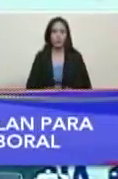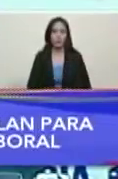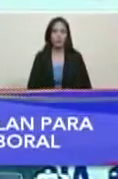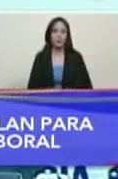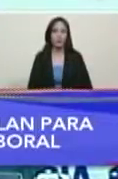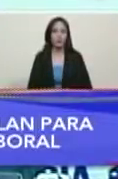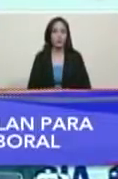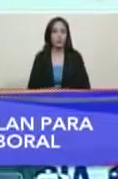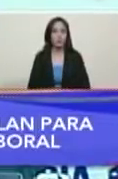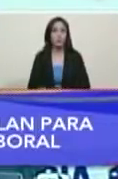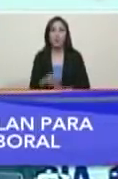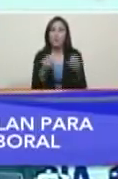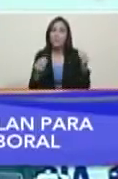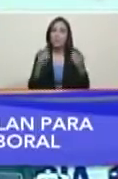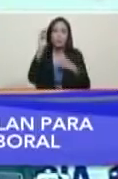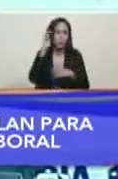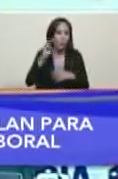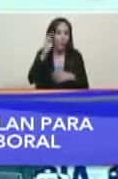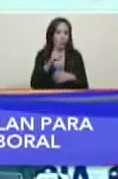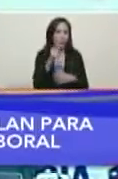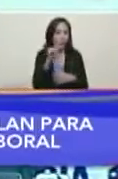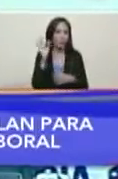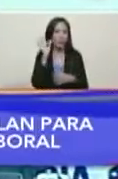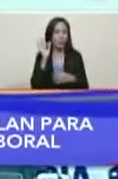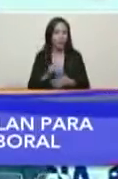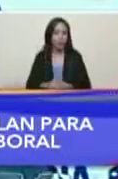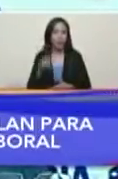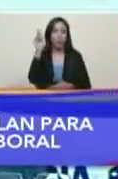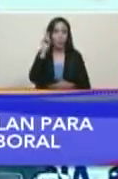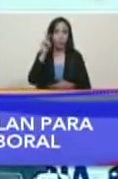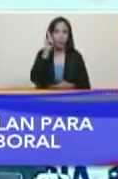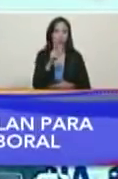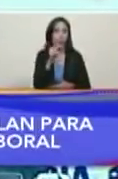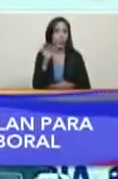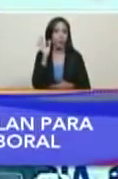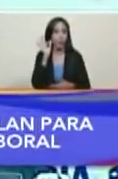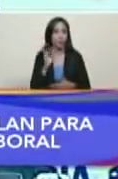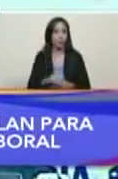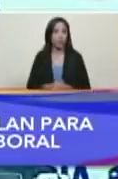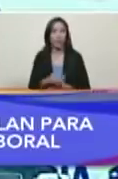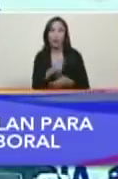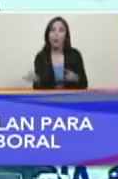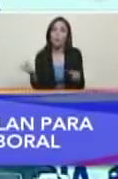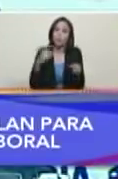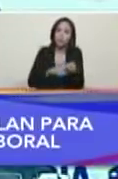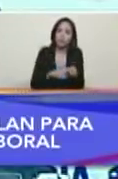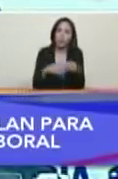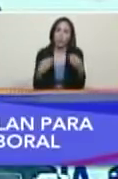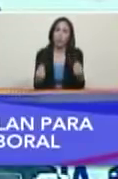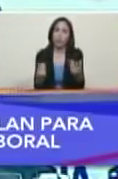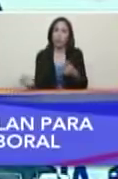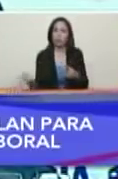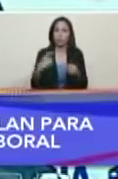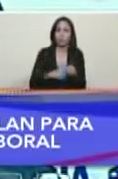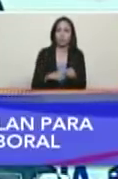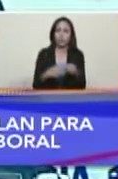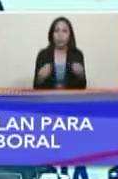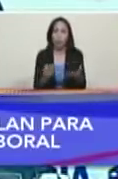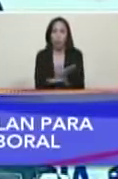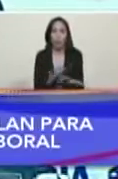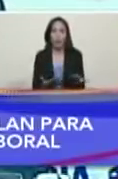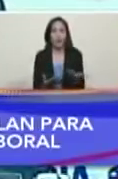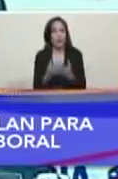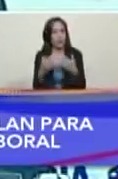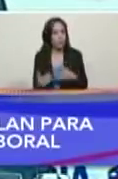¿Cuántos maestros, maestras, profesores y profesoras se pueden incorporar a la